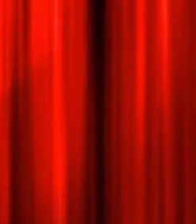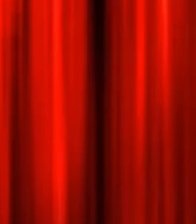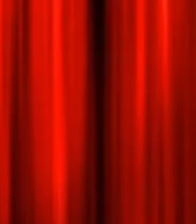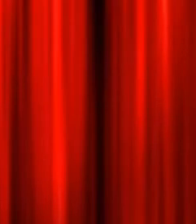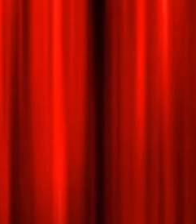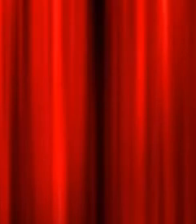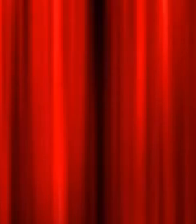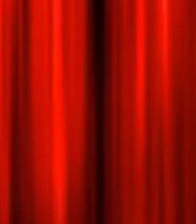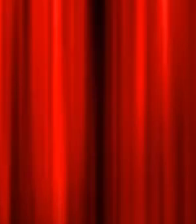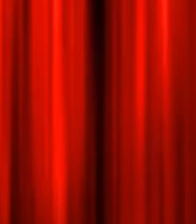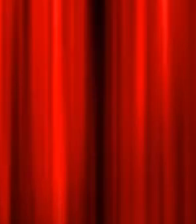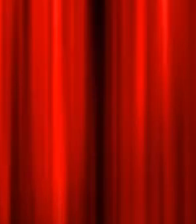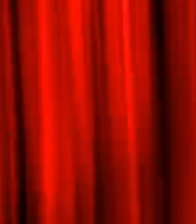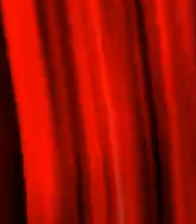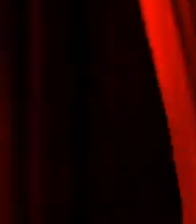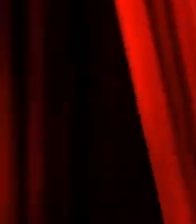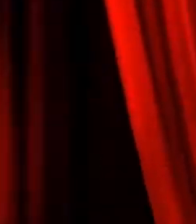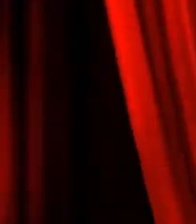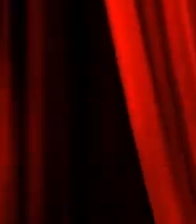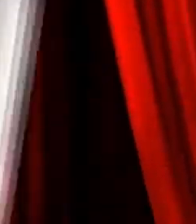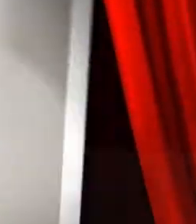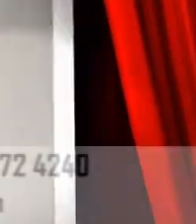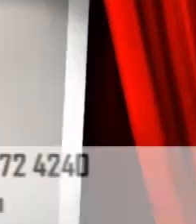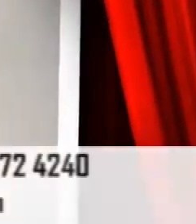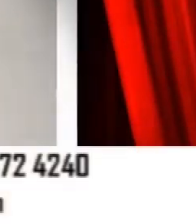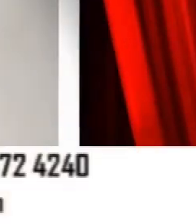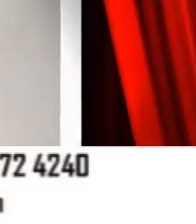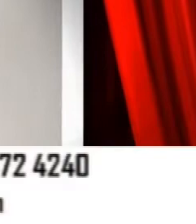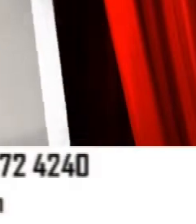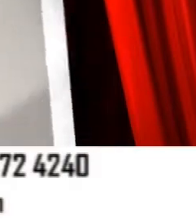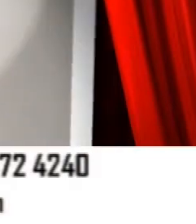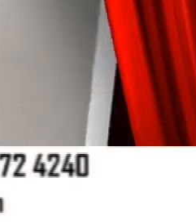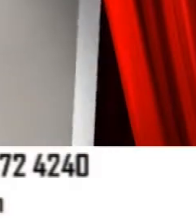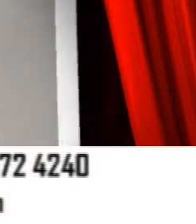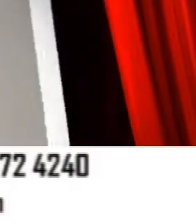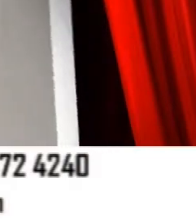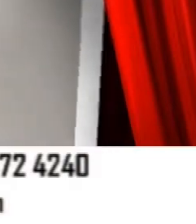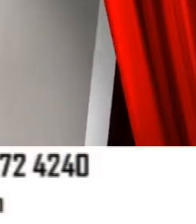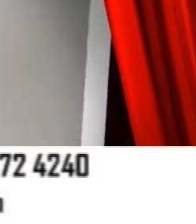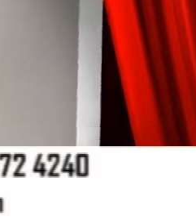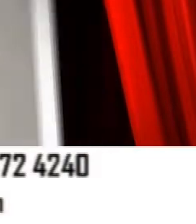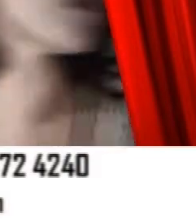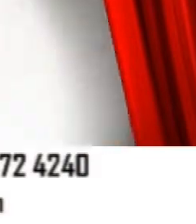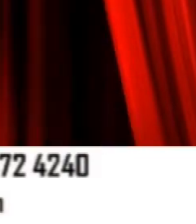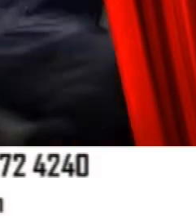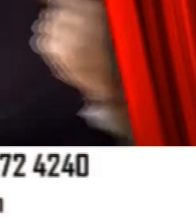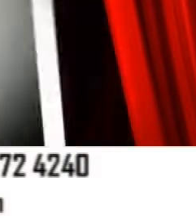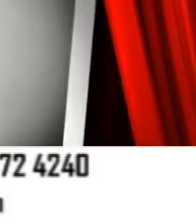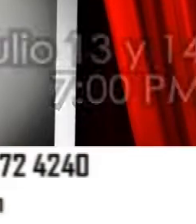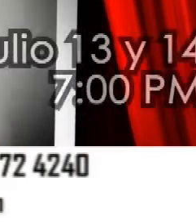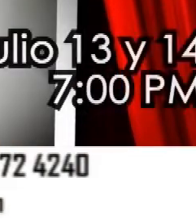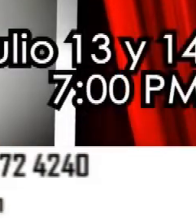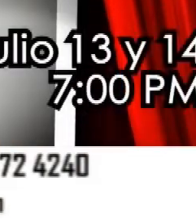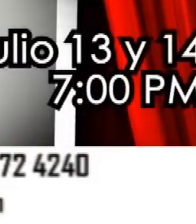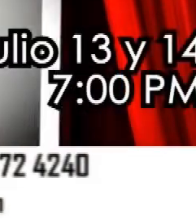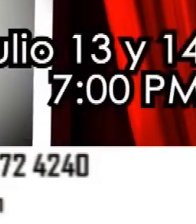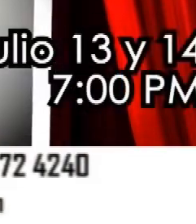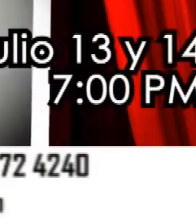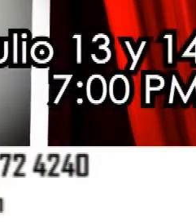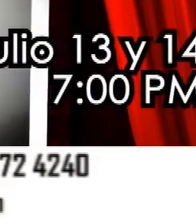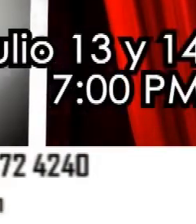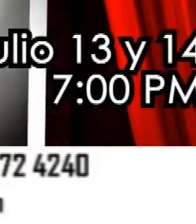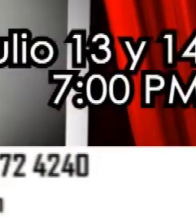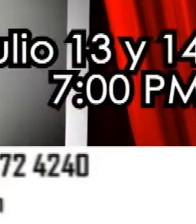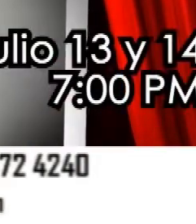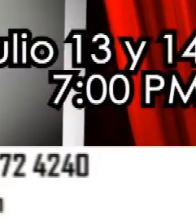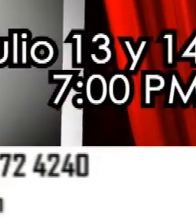Temporada de Teatro Barranqueño 2017, en la Escuela de Teatro Las Tablas. Este 13 y 14 de julio, disfruta de la obra Fobia, del